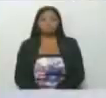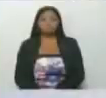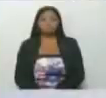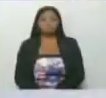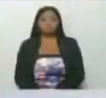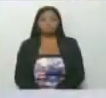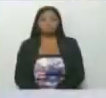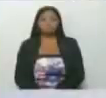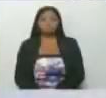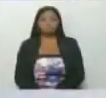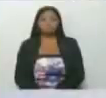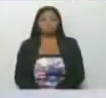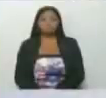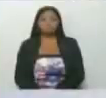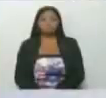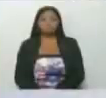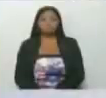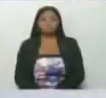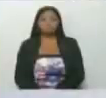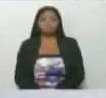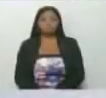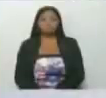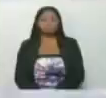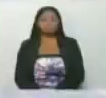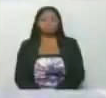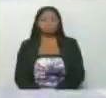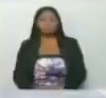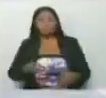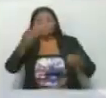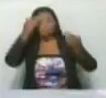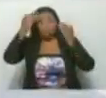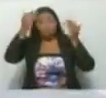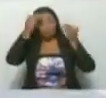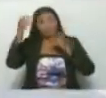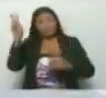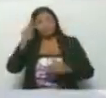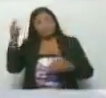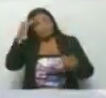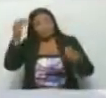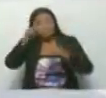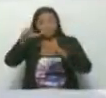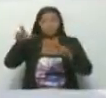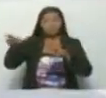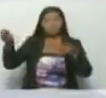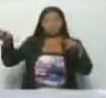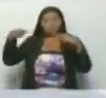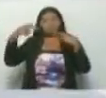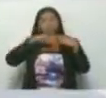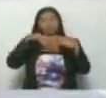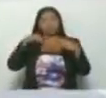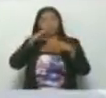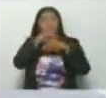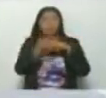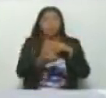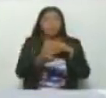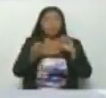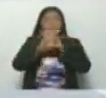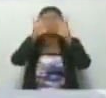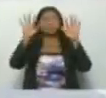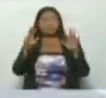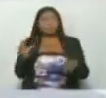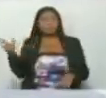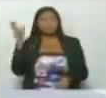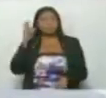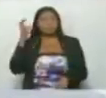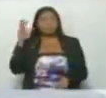contra irán y pedro ya juré hola venezuela salud a la audiencia que estén ciento día del programa matutino que se